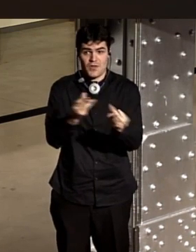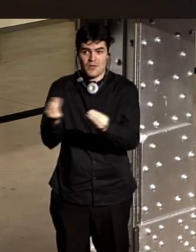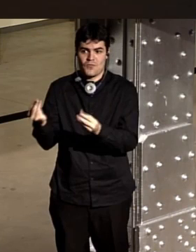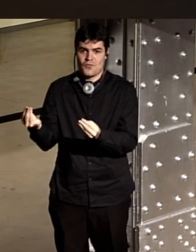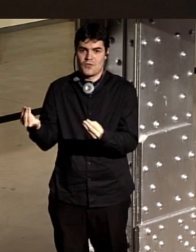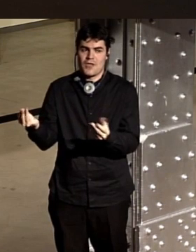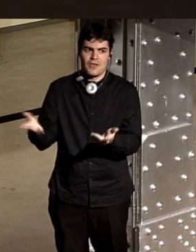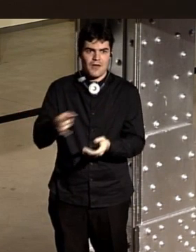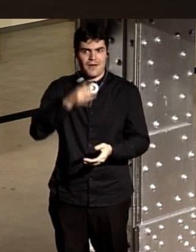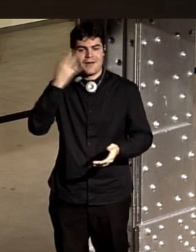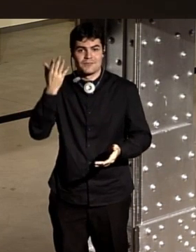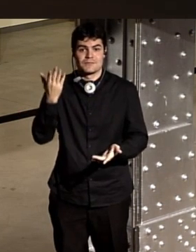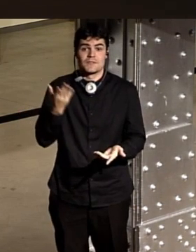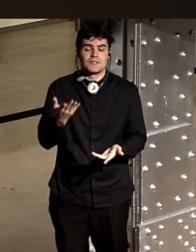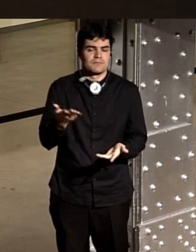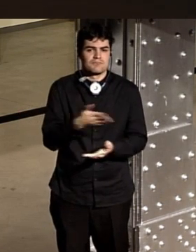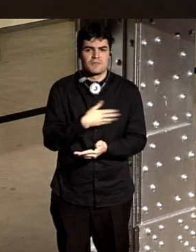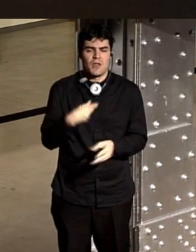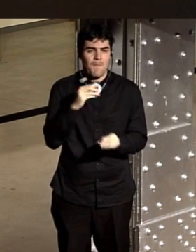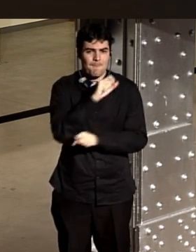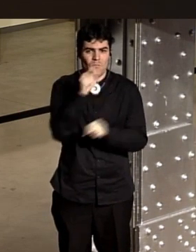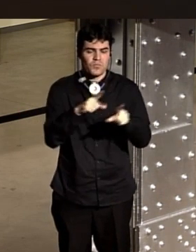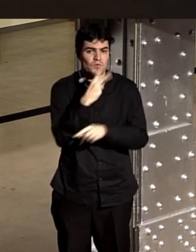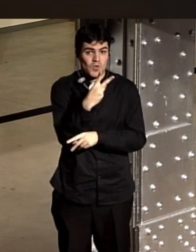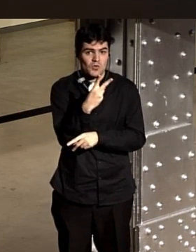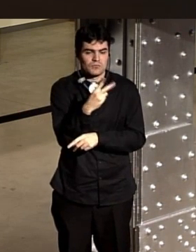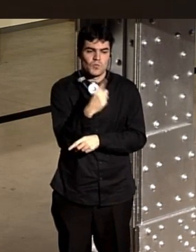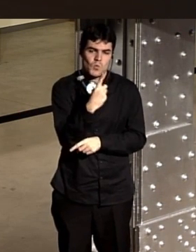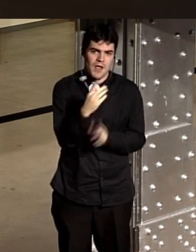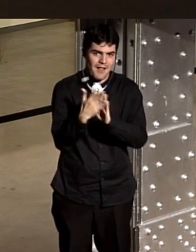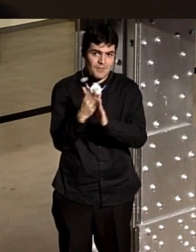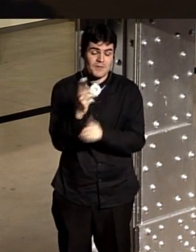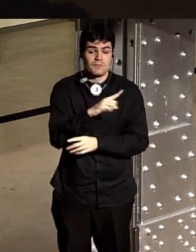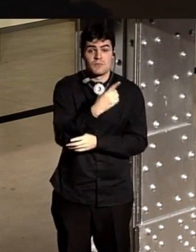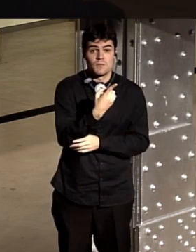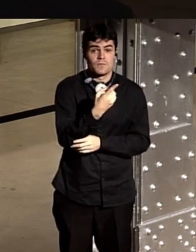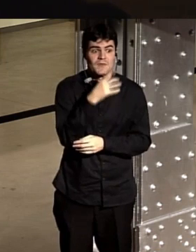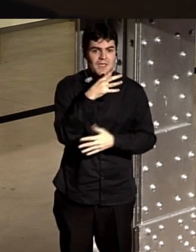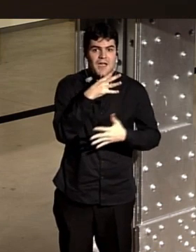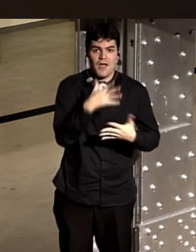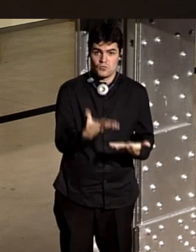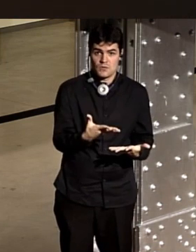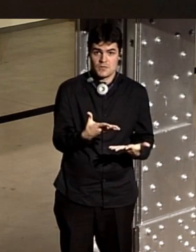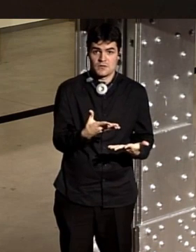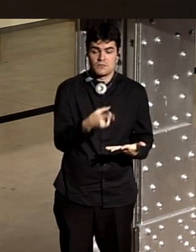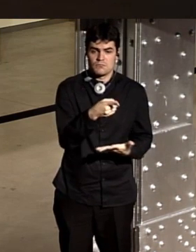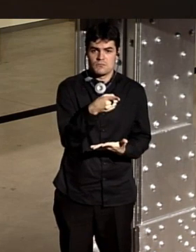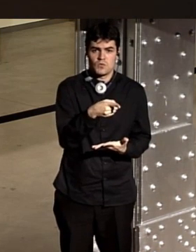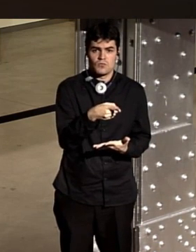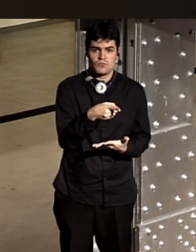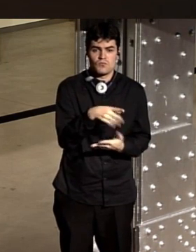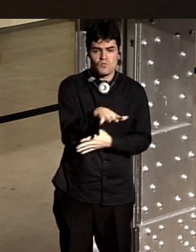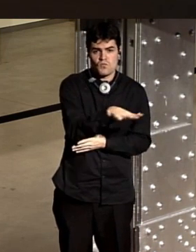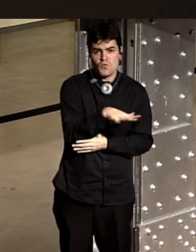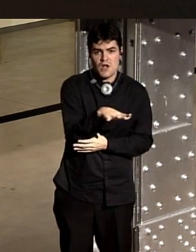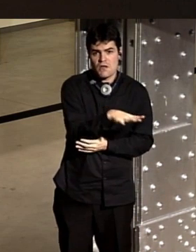obviamente. Y bueno, te quería hacer 2 preguntas. Una muy rápida es si en este momento tú hay algún sitio al